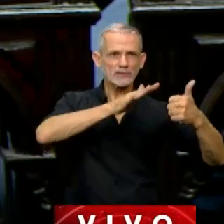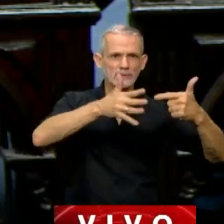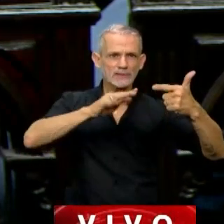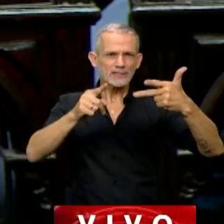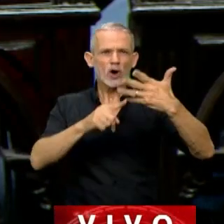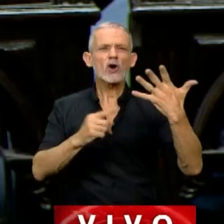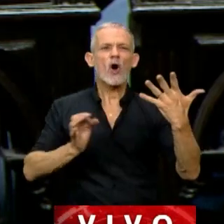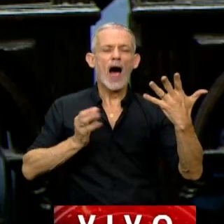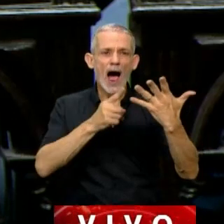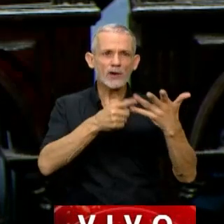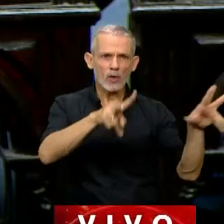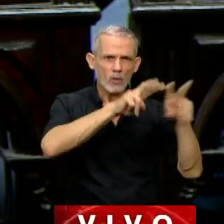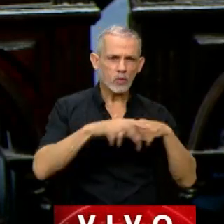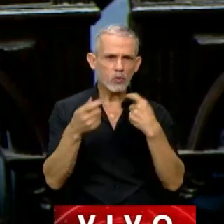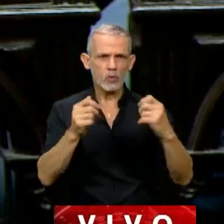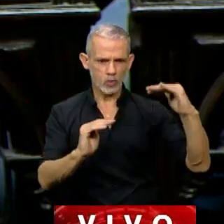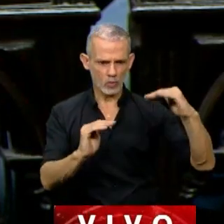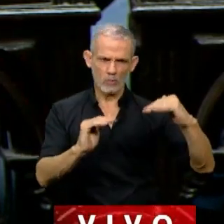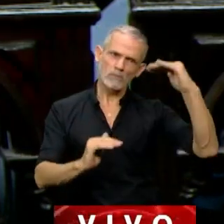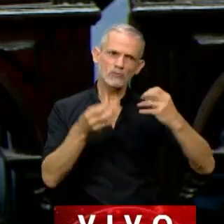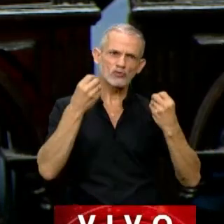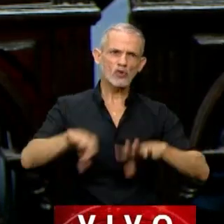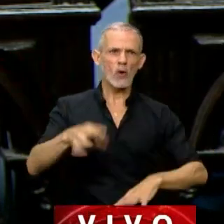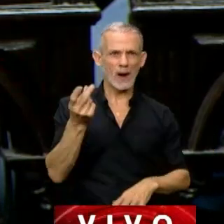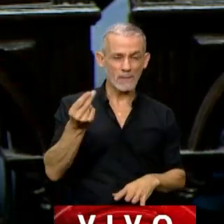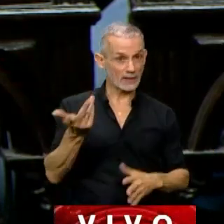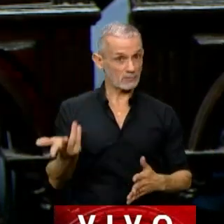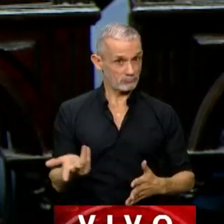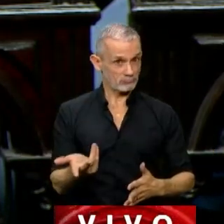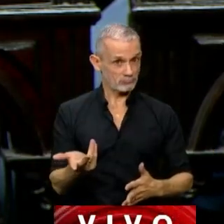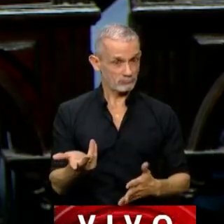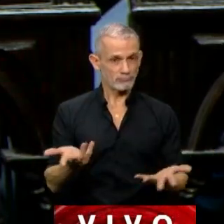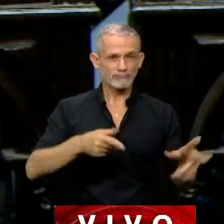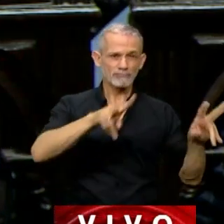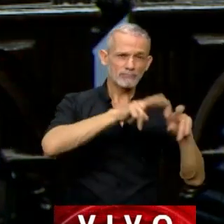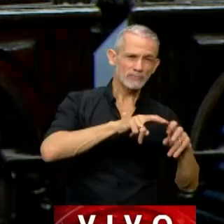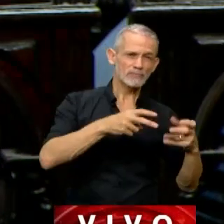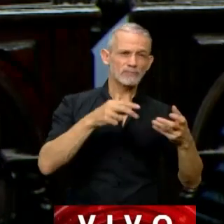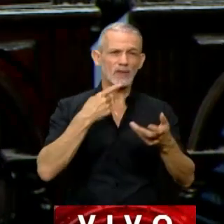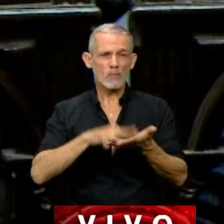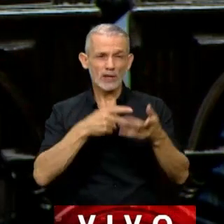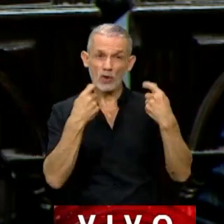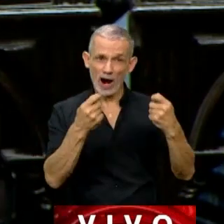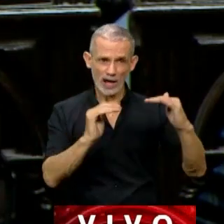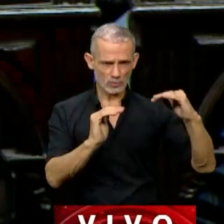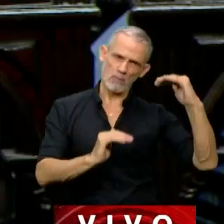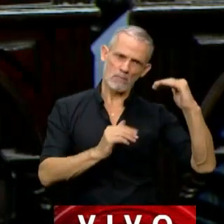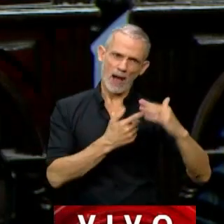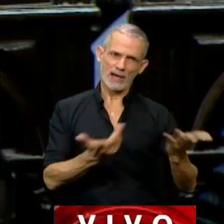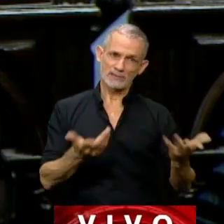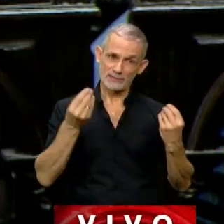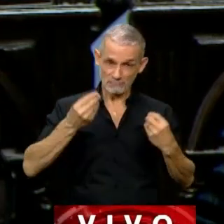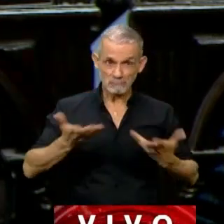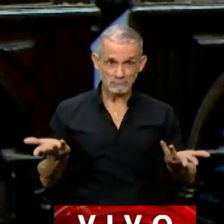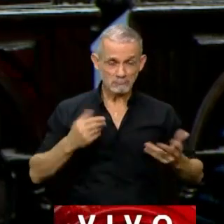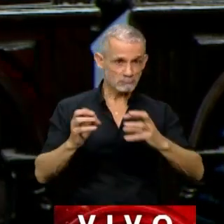con superávit primario consolidado otro dato que me parece importantísimo para este